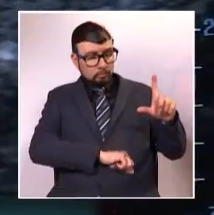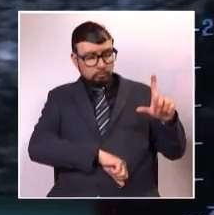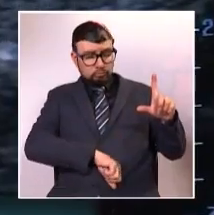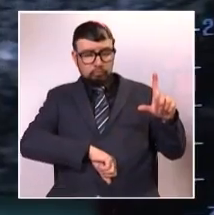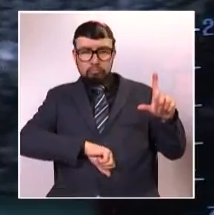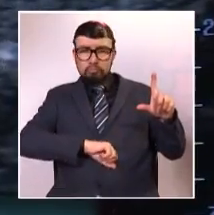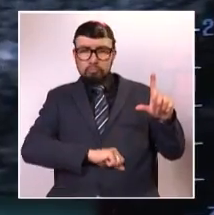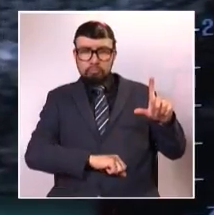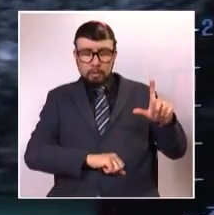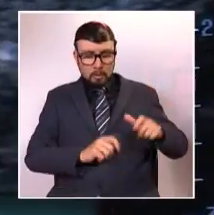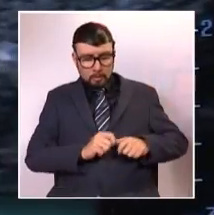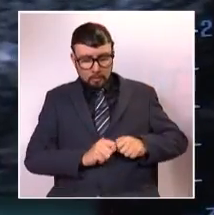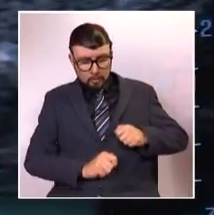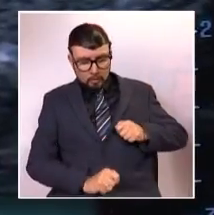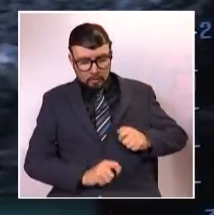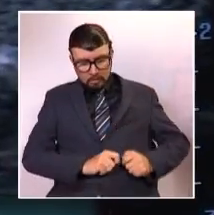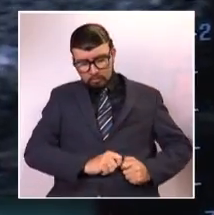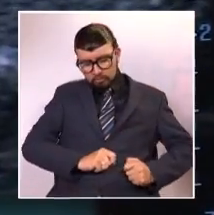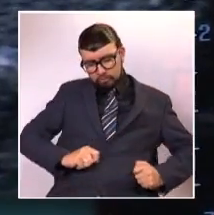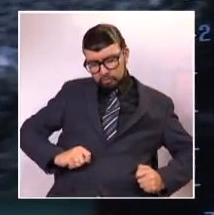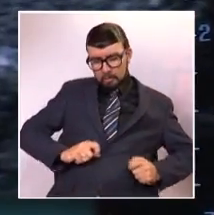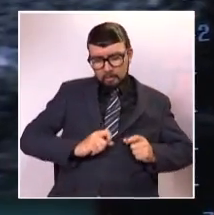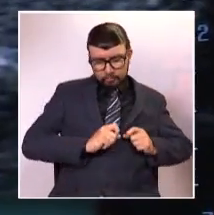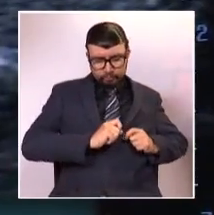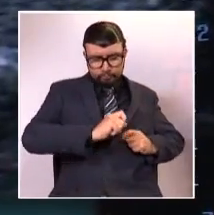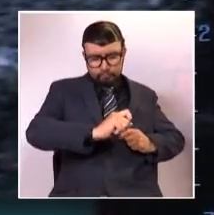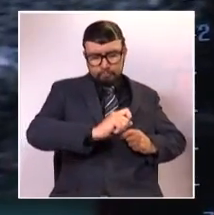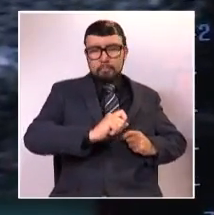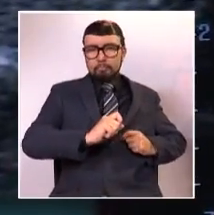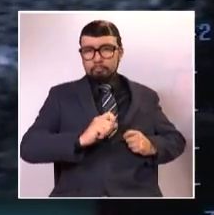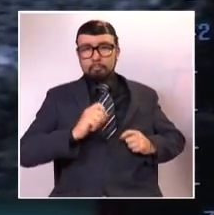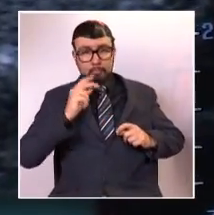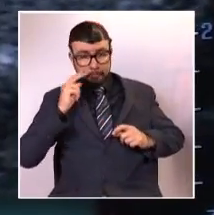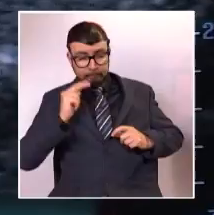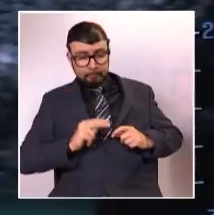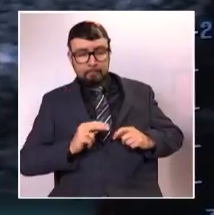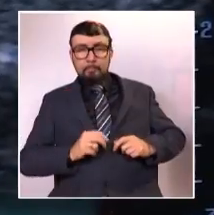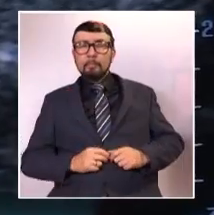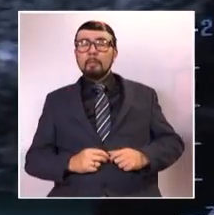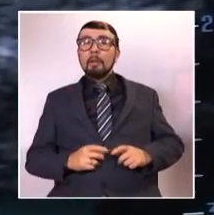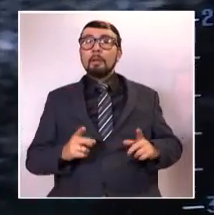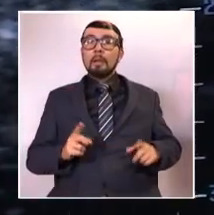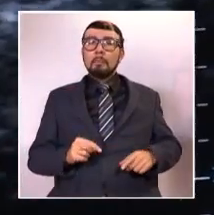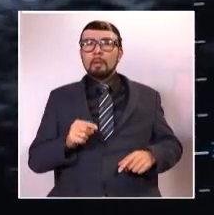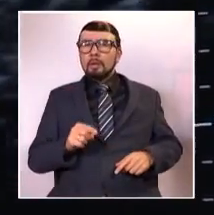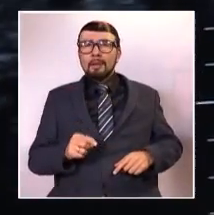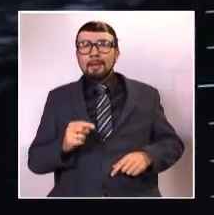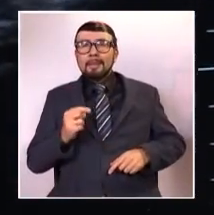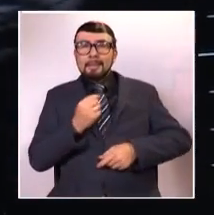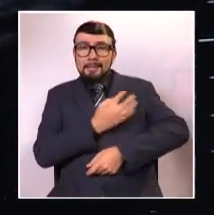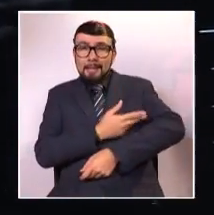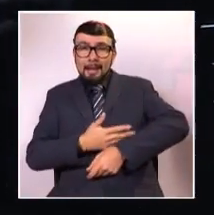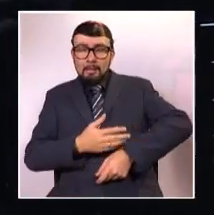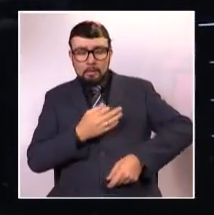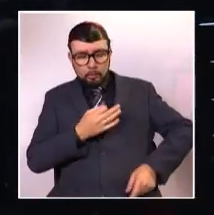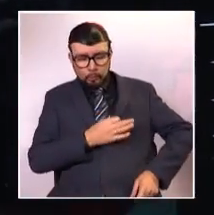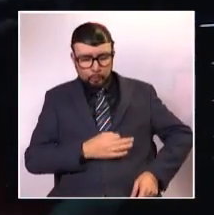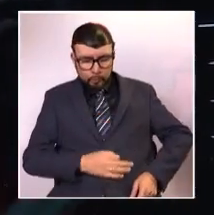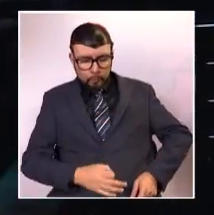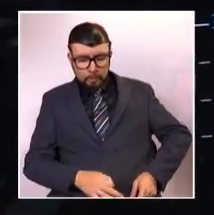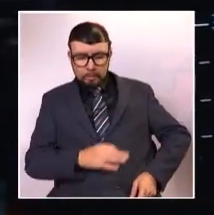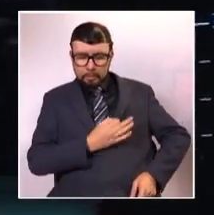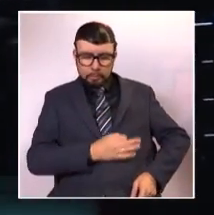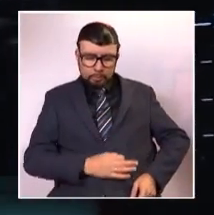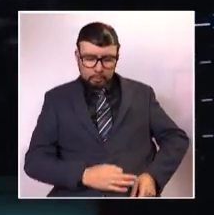longitudinal como en la parte transversal del testículo. Vemos también cómo están los vasitos que están alrededor del